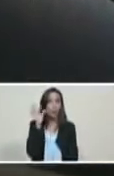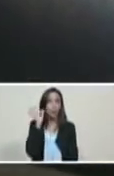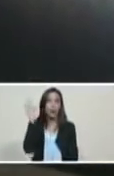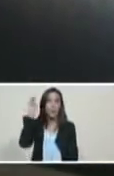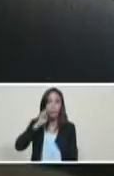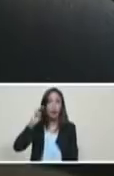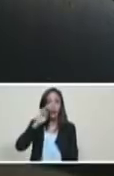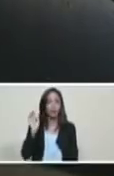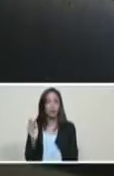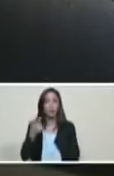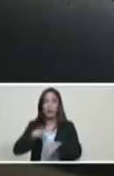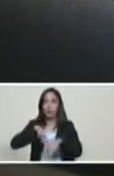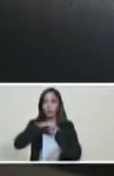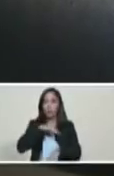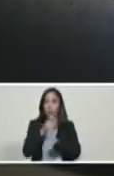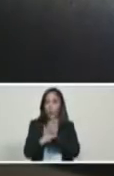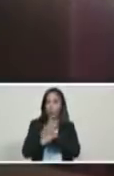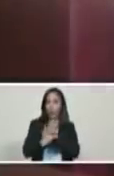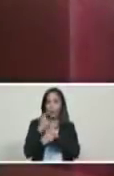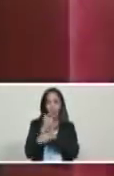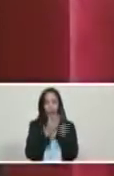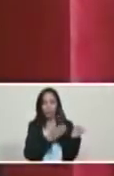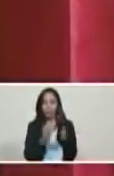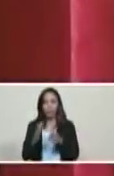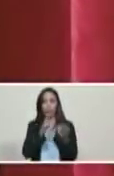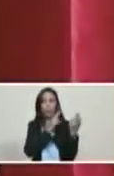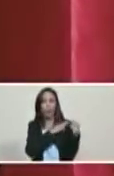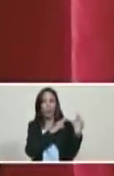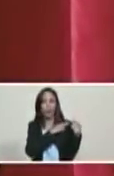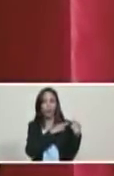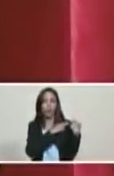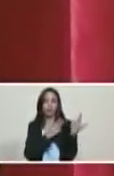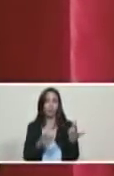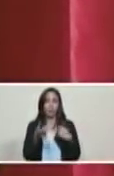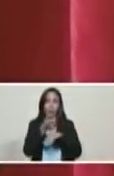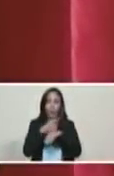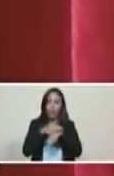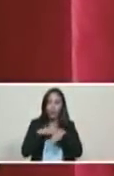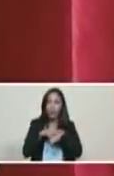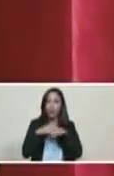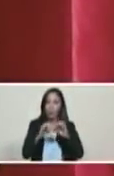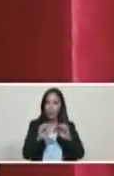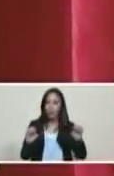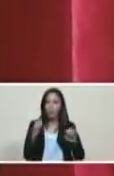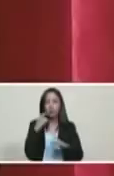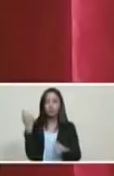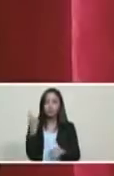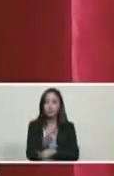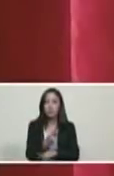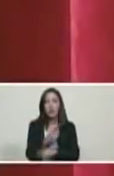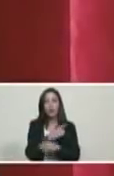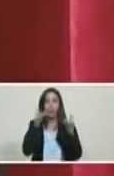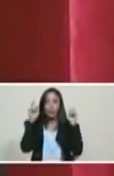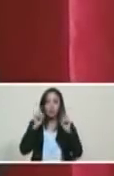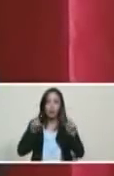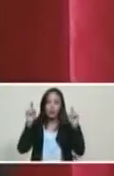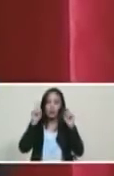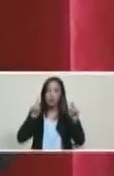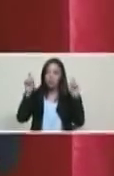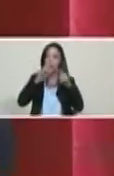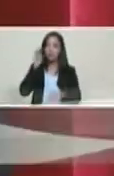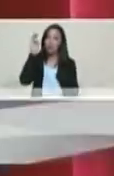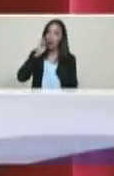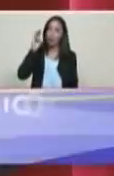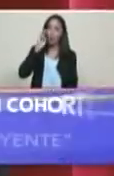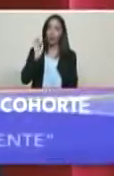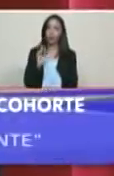el Estado docente como órgano rector de la educación del Estado, un instrumento para formar a los maestros y para procurar